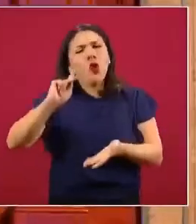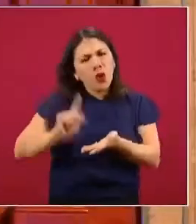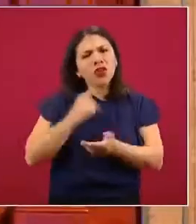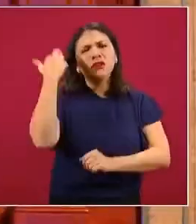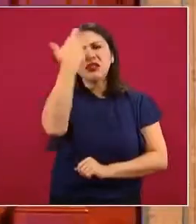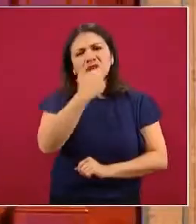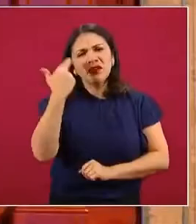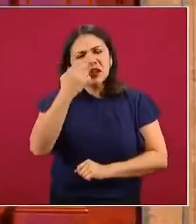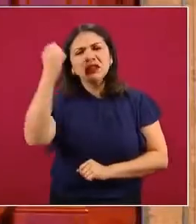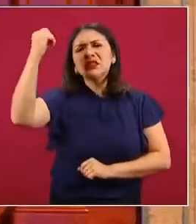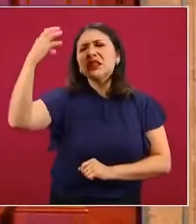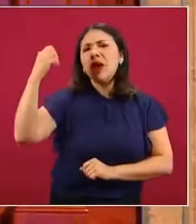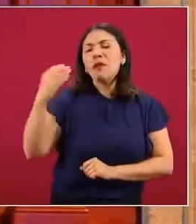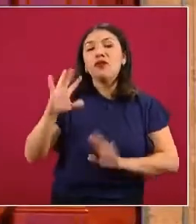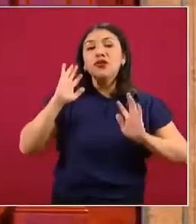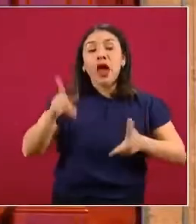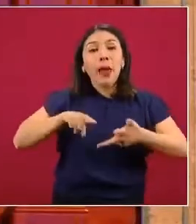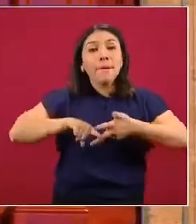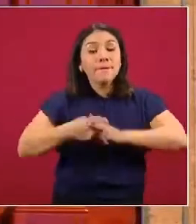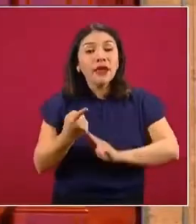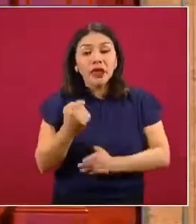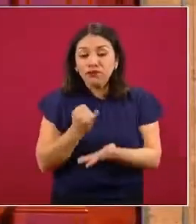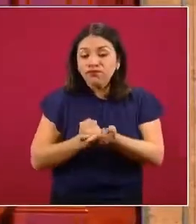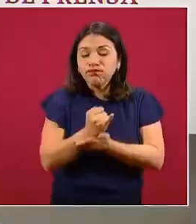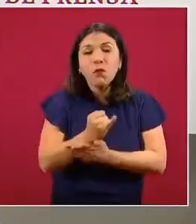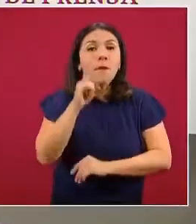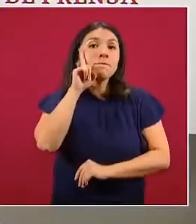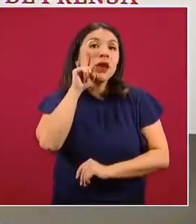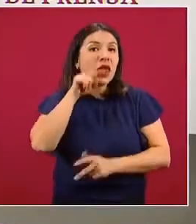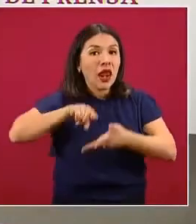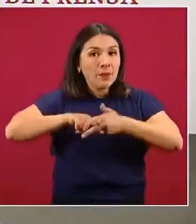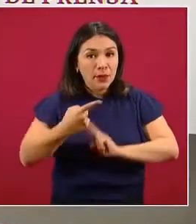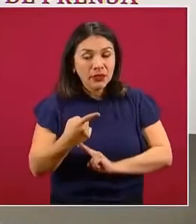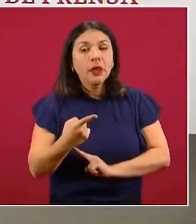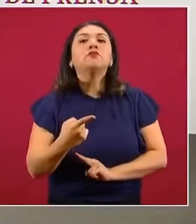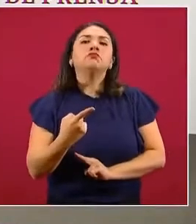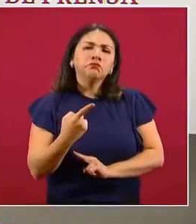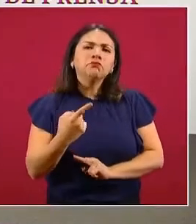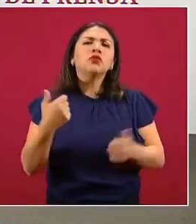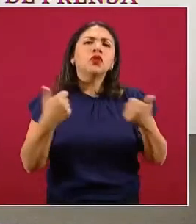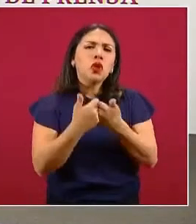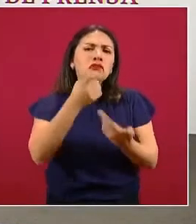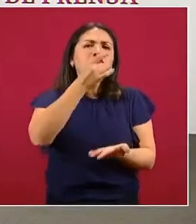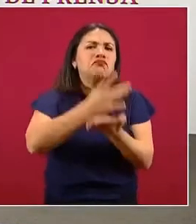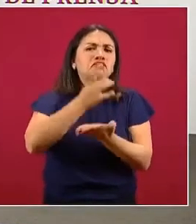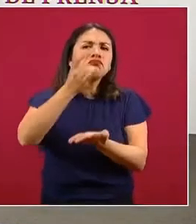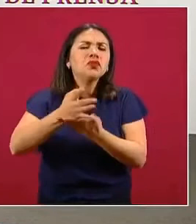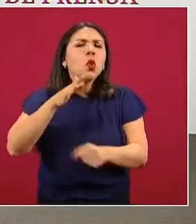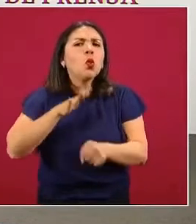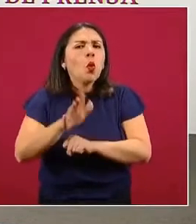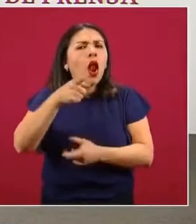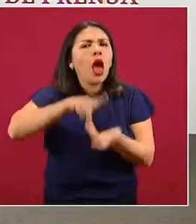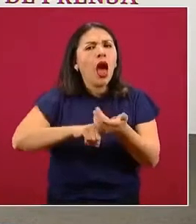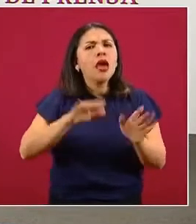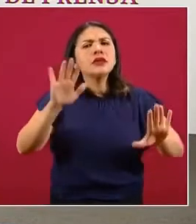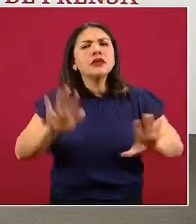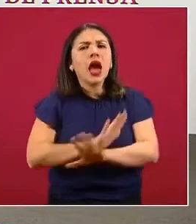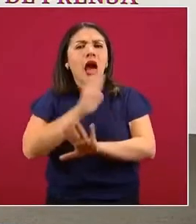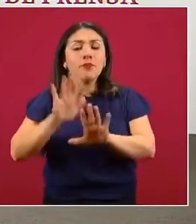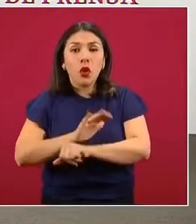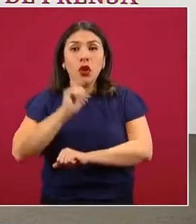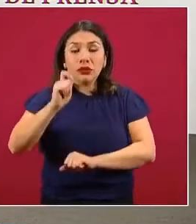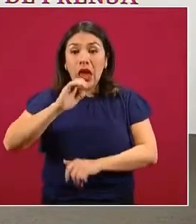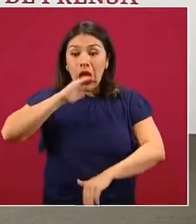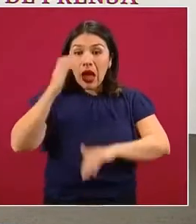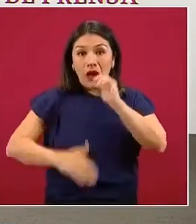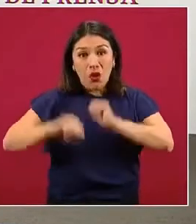el semáforo de riesgo que entra en vigor el día de mañana y vamos a identificar los cambios que ocurrieron entre el que terminó hoy